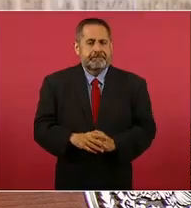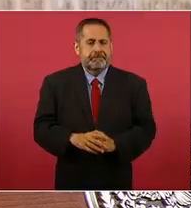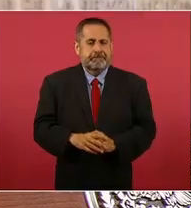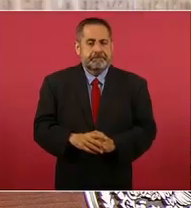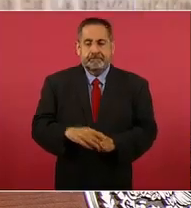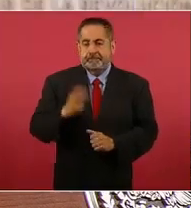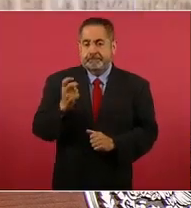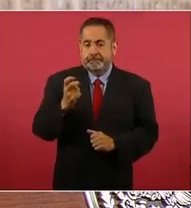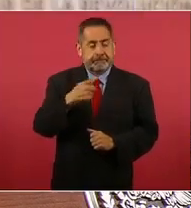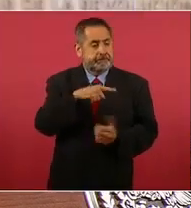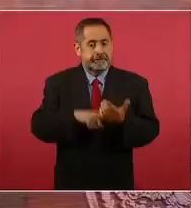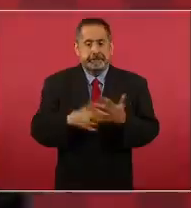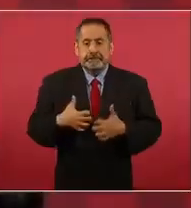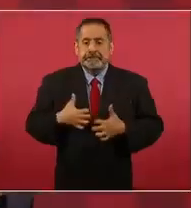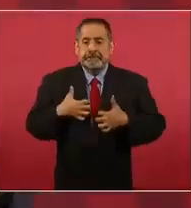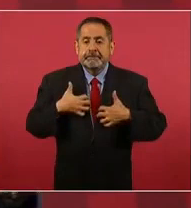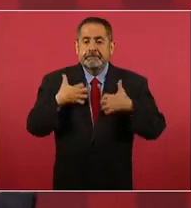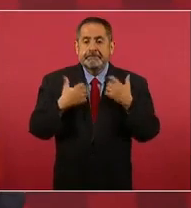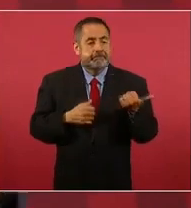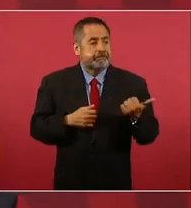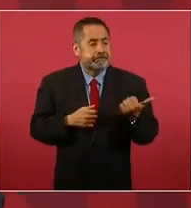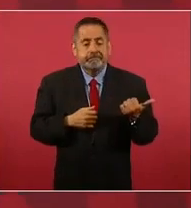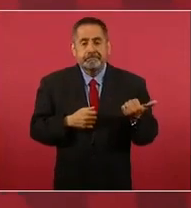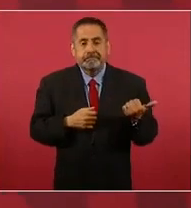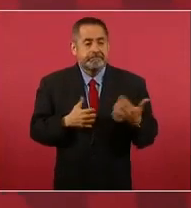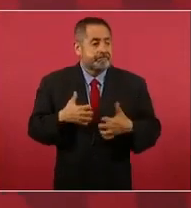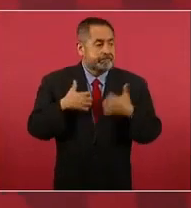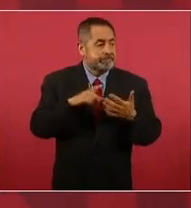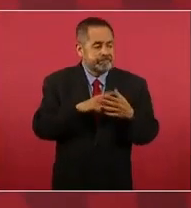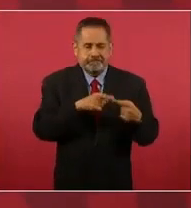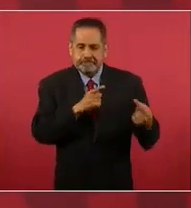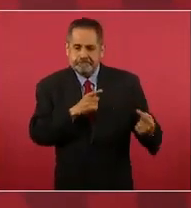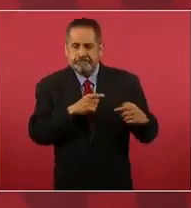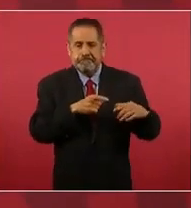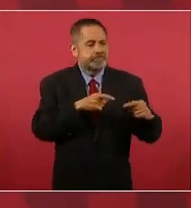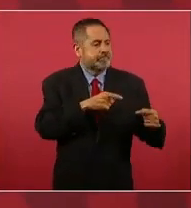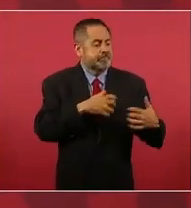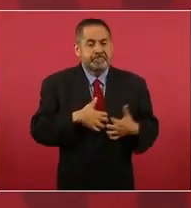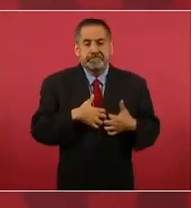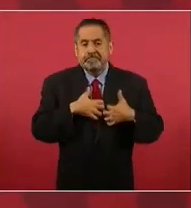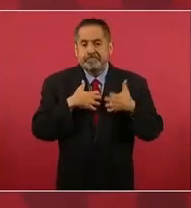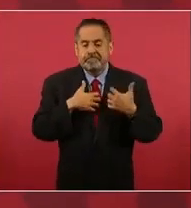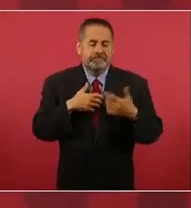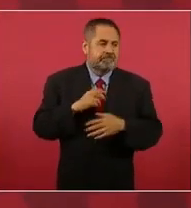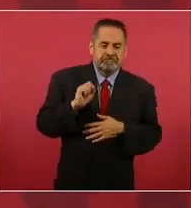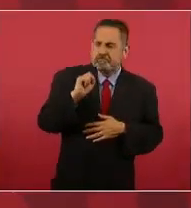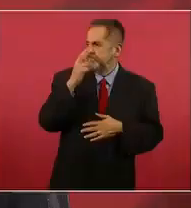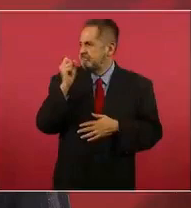Eso los trae a nuestros adversarios conservadores de mal